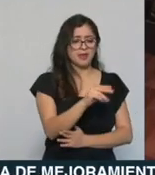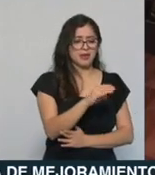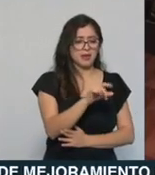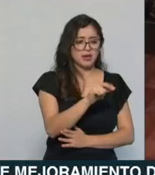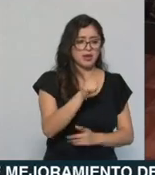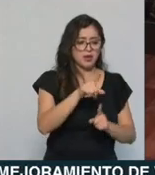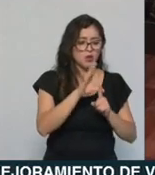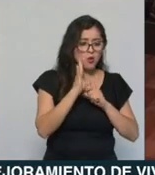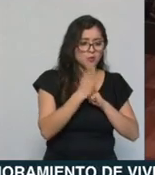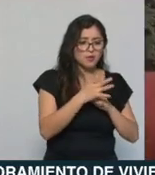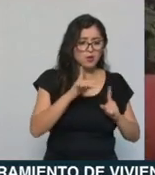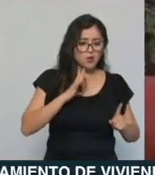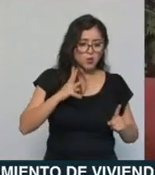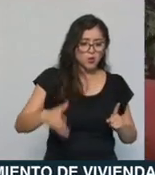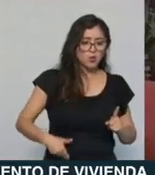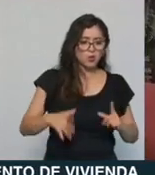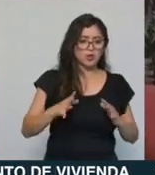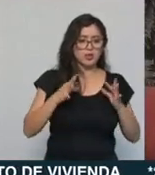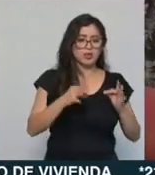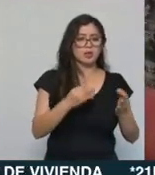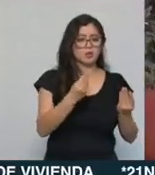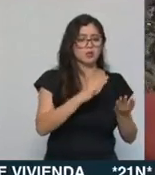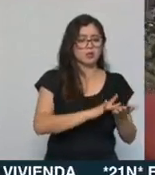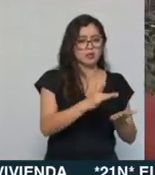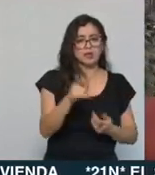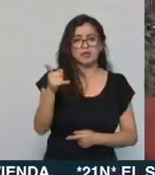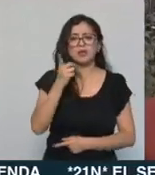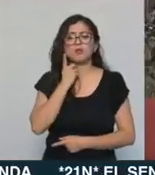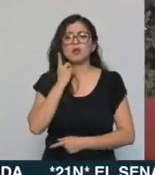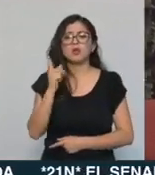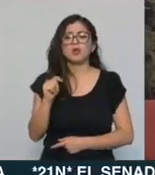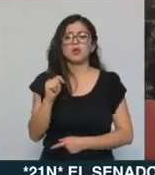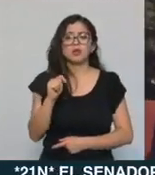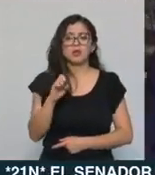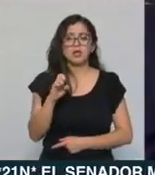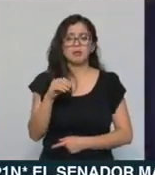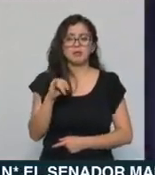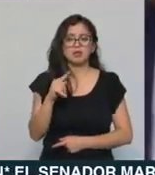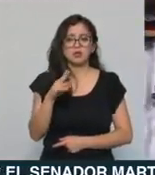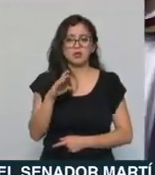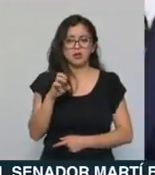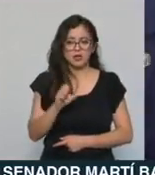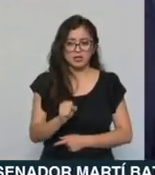del Comité Orgullo y Dignidad, muchísimas gracias. Y el diputado local, Temístocles Villanueva, muchísimas gracias. Gracias a ustedes. Gracias.